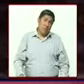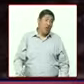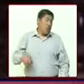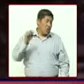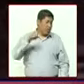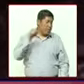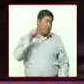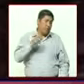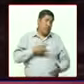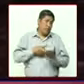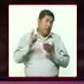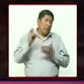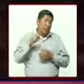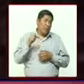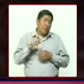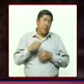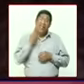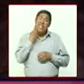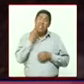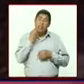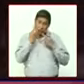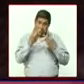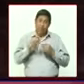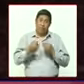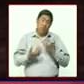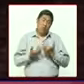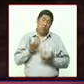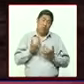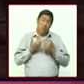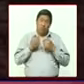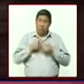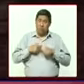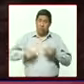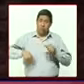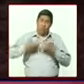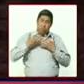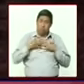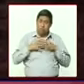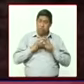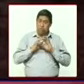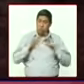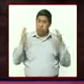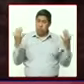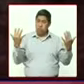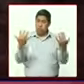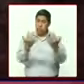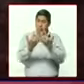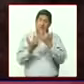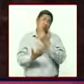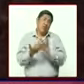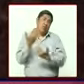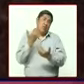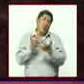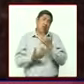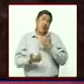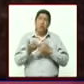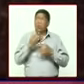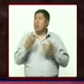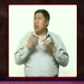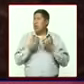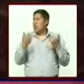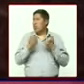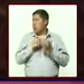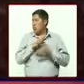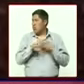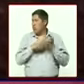Sí, exactamente. La gente que estamos viendo ahí alrededor de la fogata, es una llanta, por cierto, que están quemando, y al margen de lo